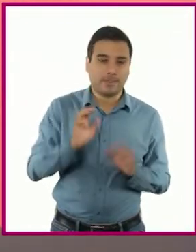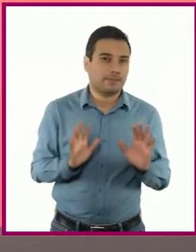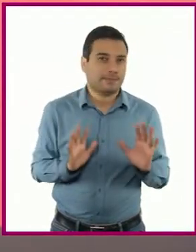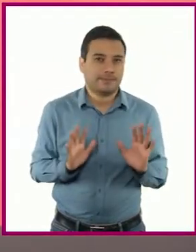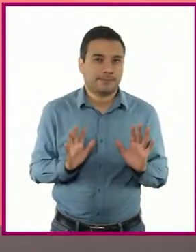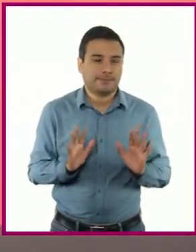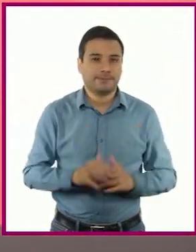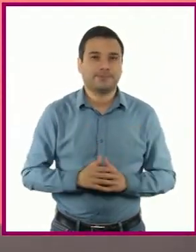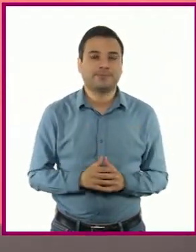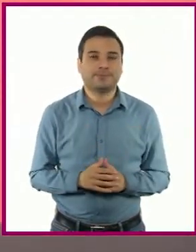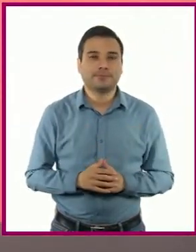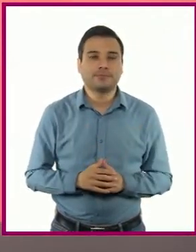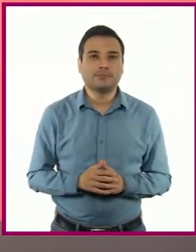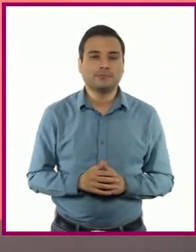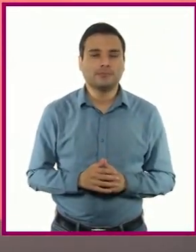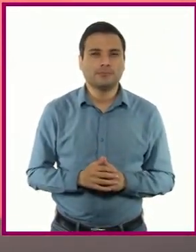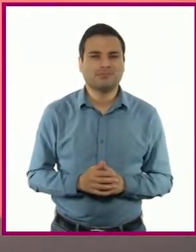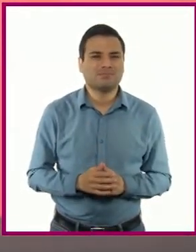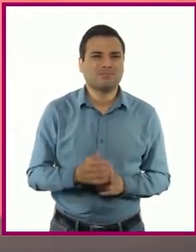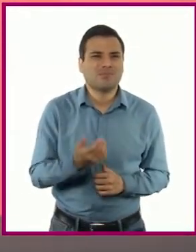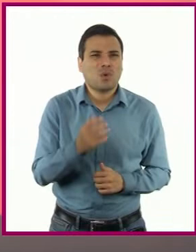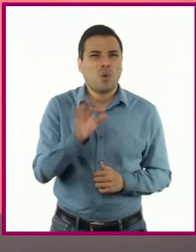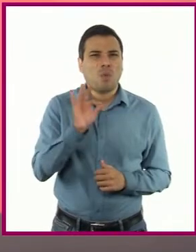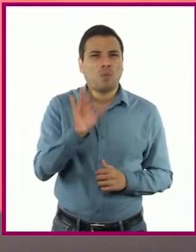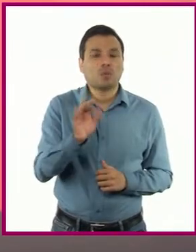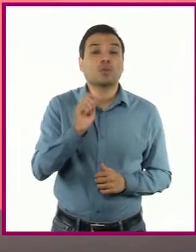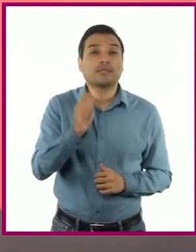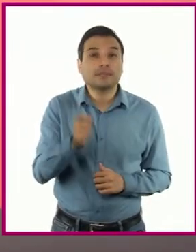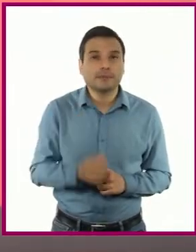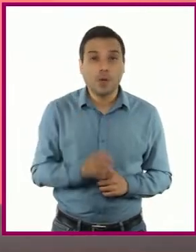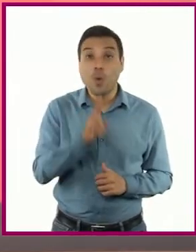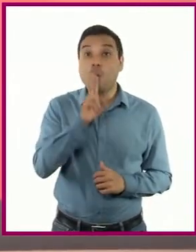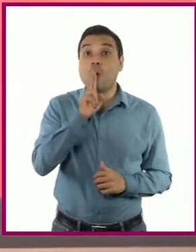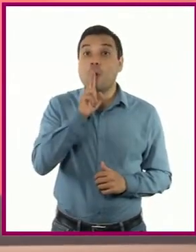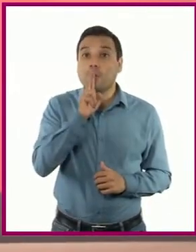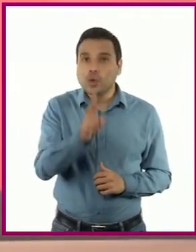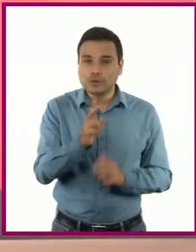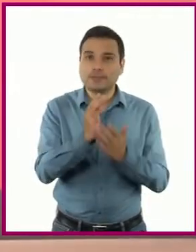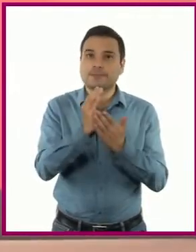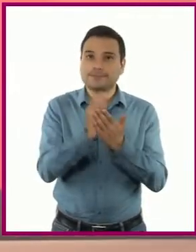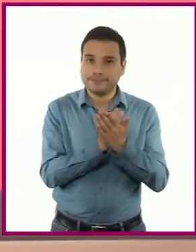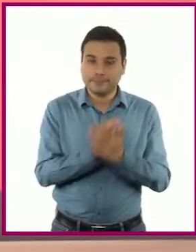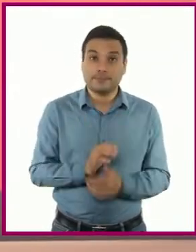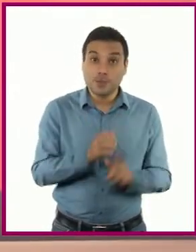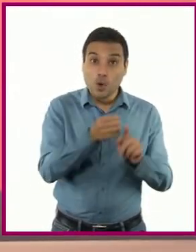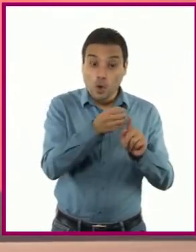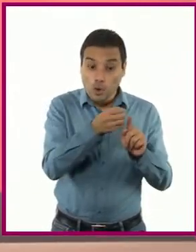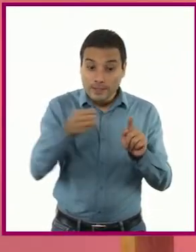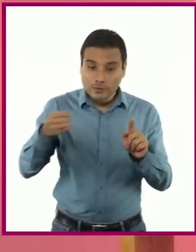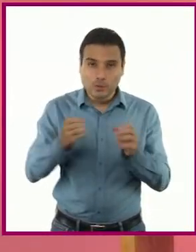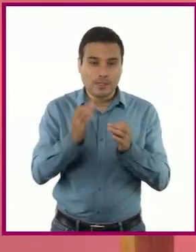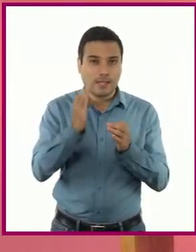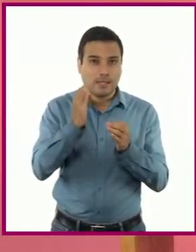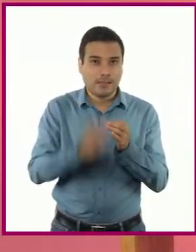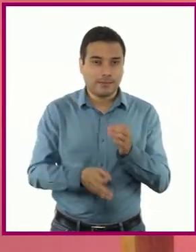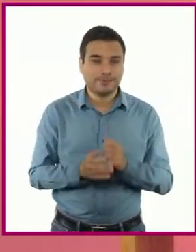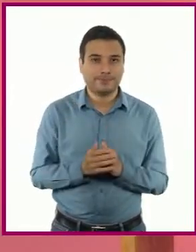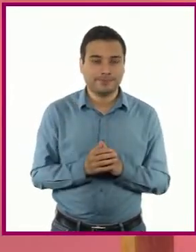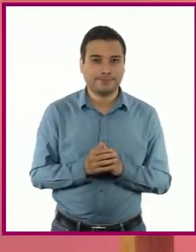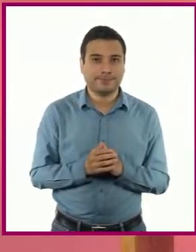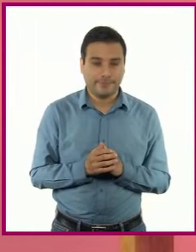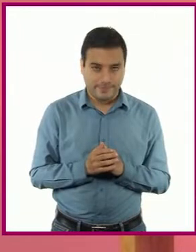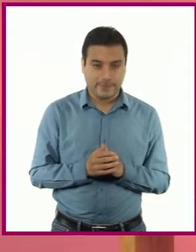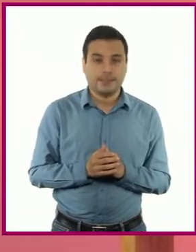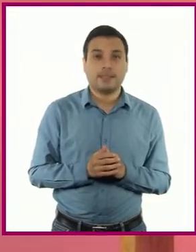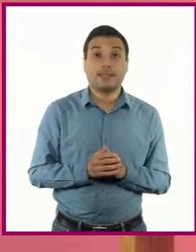escribimos. Señala el descenso en el tono de la voz, indica el final de la oración y, por regla general,